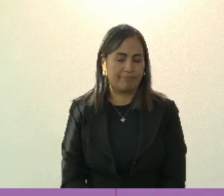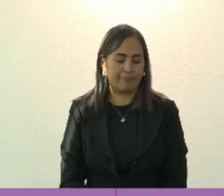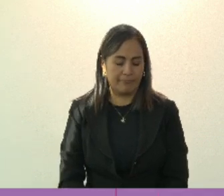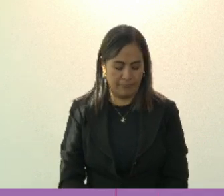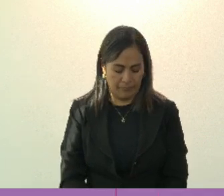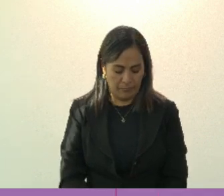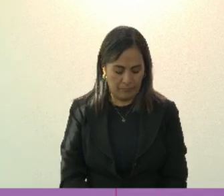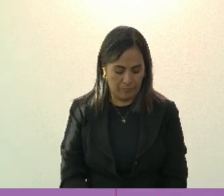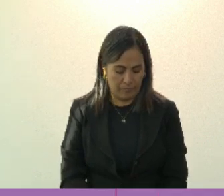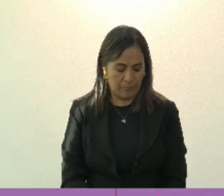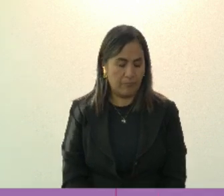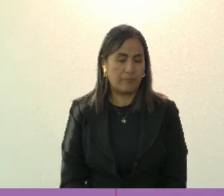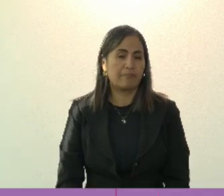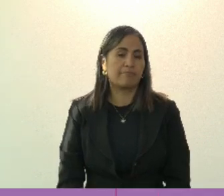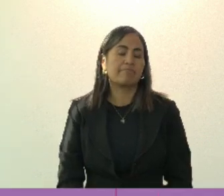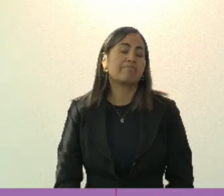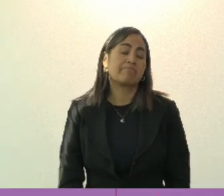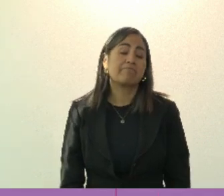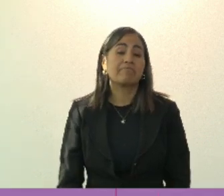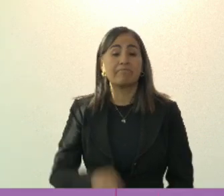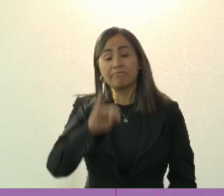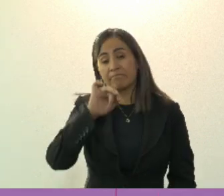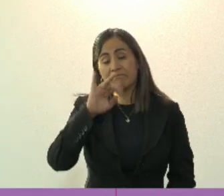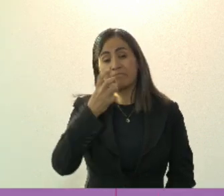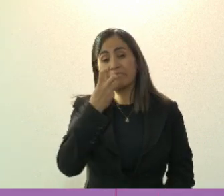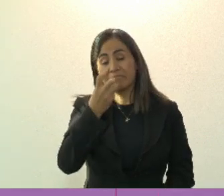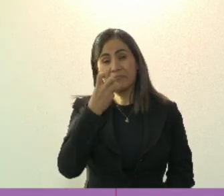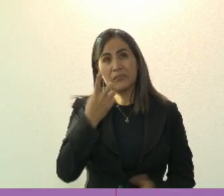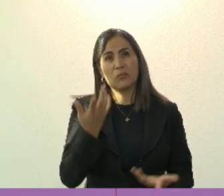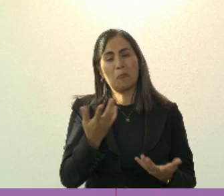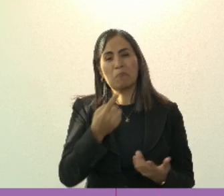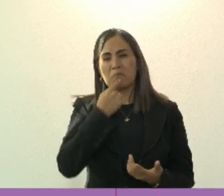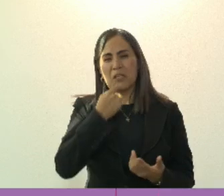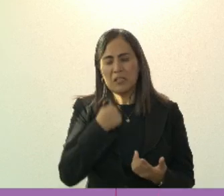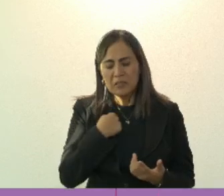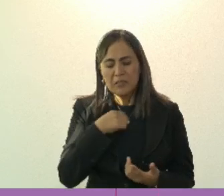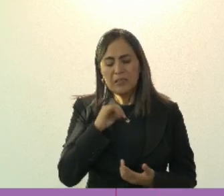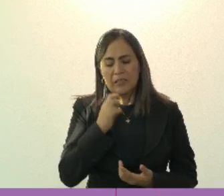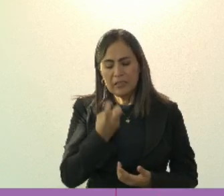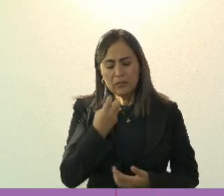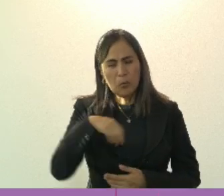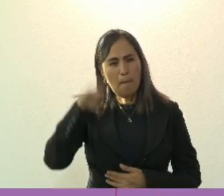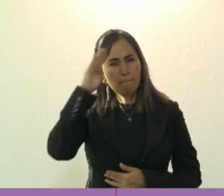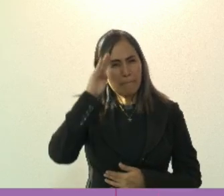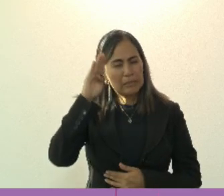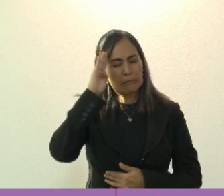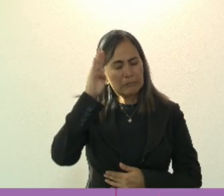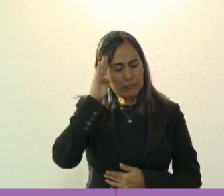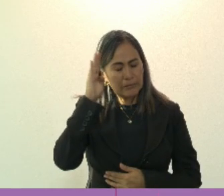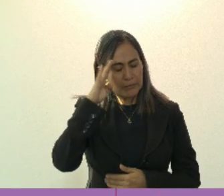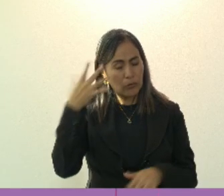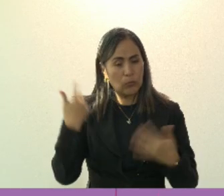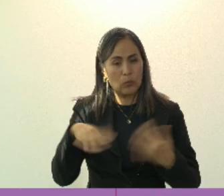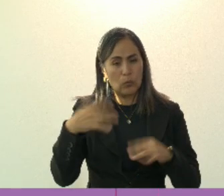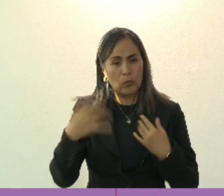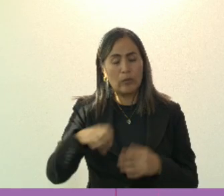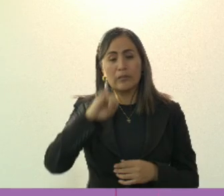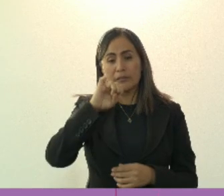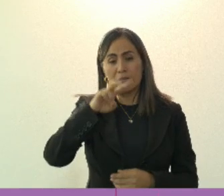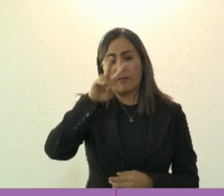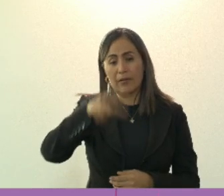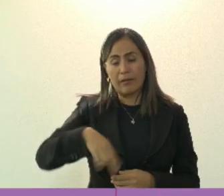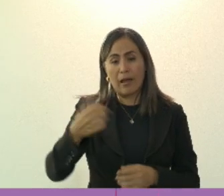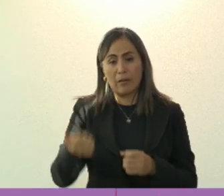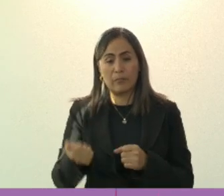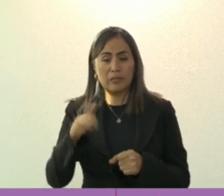Sin duda su comentario me hizo reflexionar. Efectivamente, cada vez que cambia de